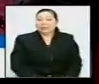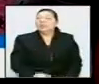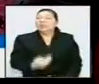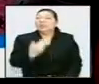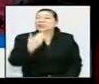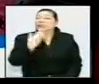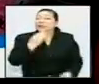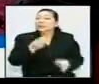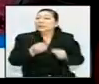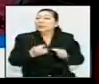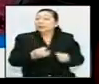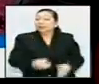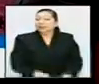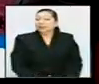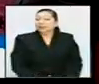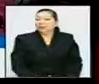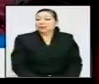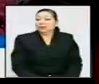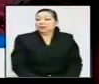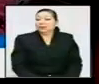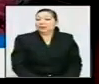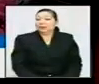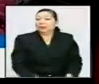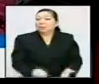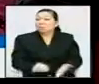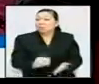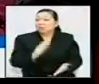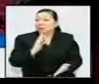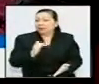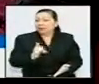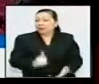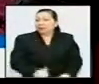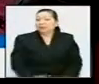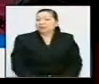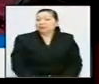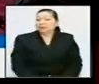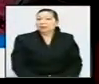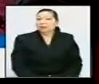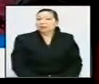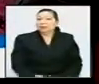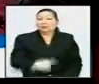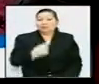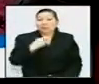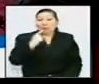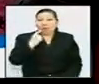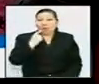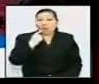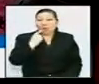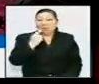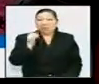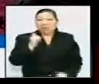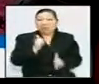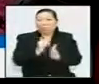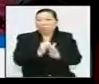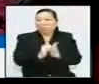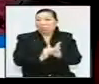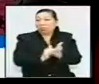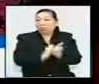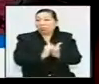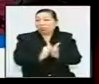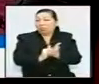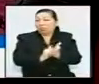están implicados, contralor, o sea, quería saber más detalle. Me llamó Fernando Zavala varias veces a mi